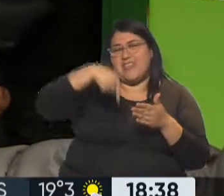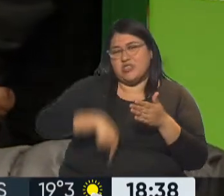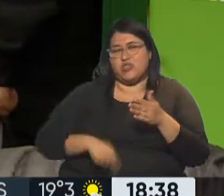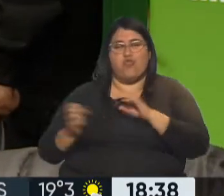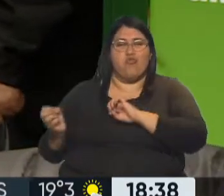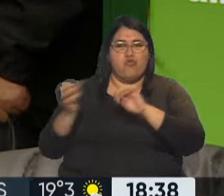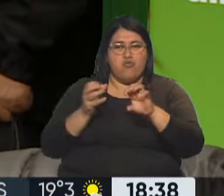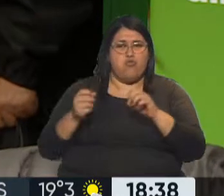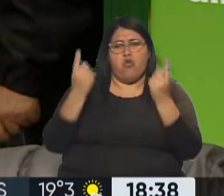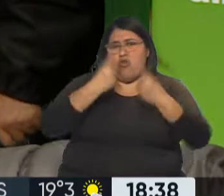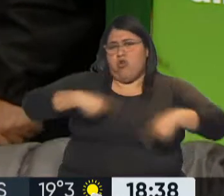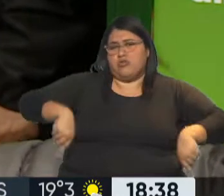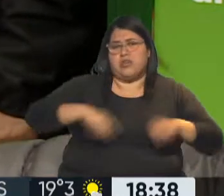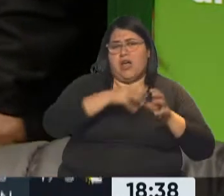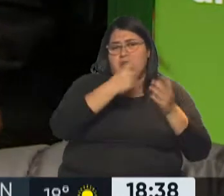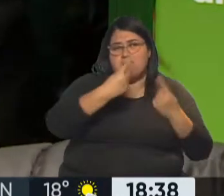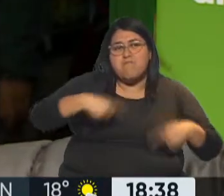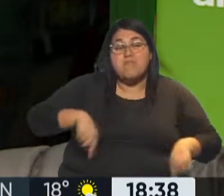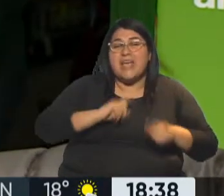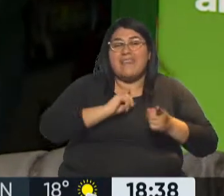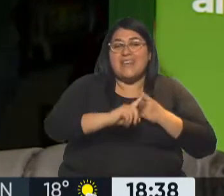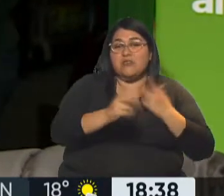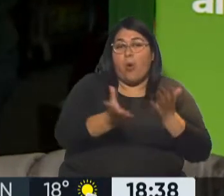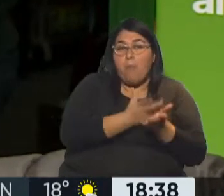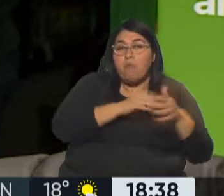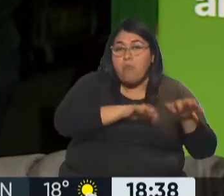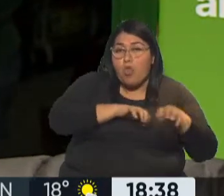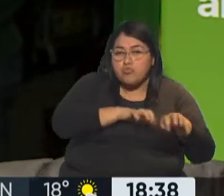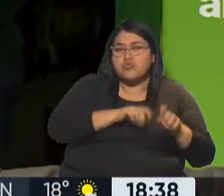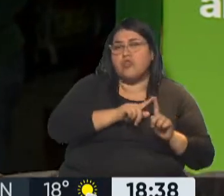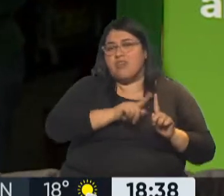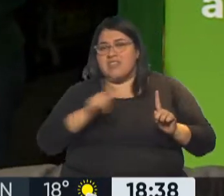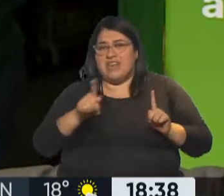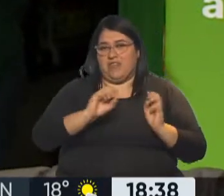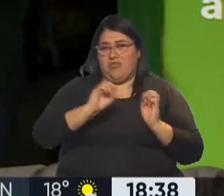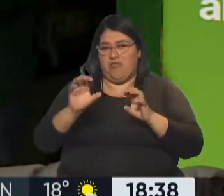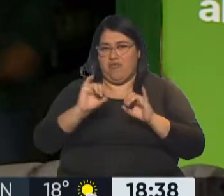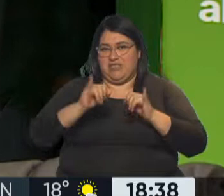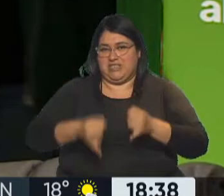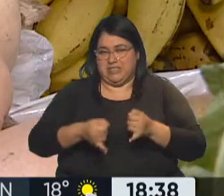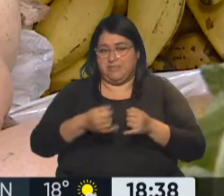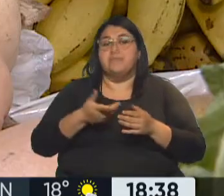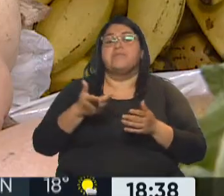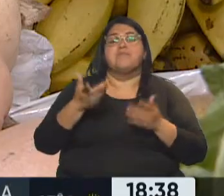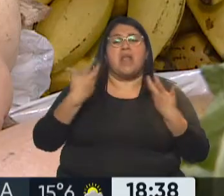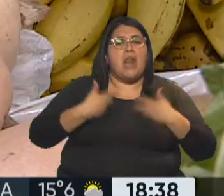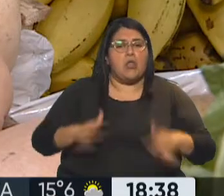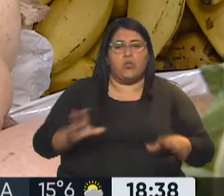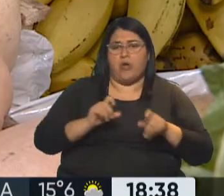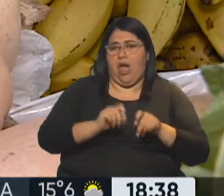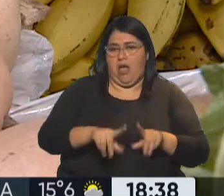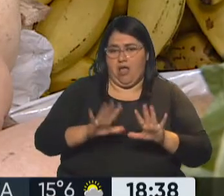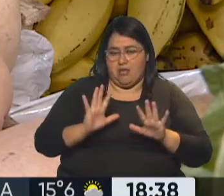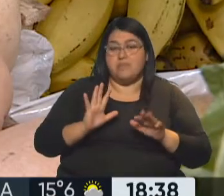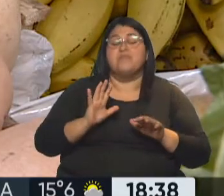del consumidor, del productor hacia el consumidor. Trabajamos con fruta y verdura agroecológica sin agrotóxicos. Al